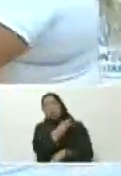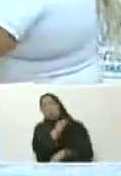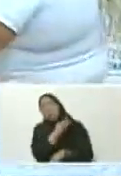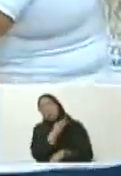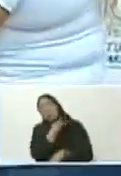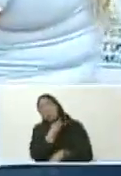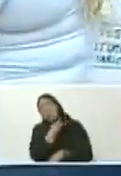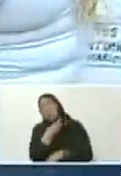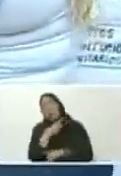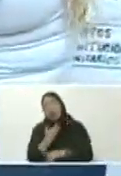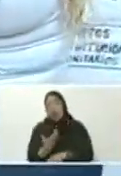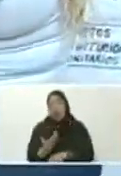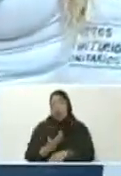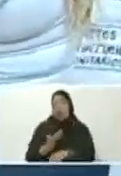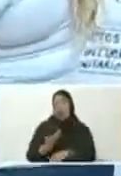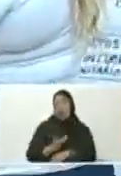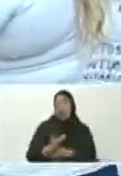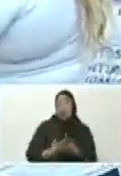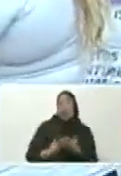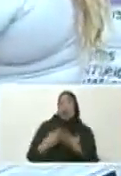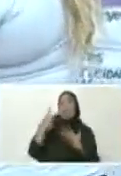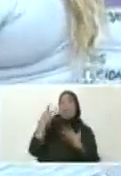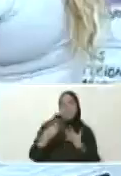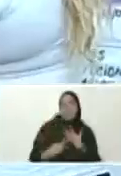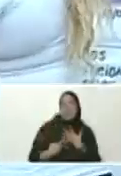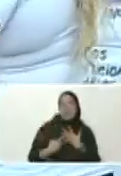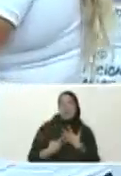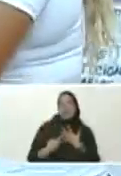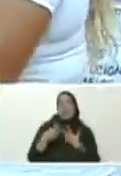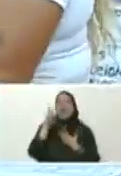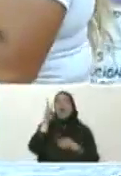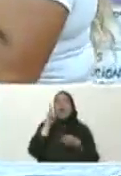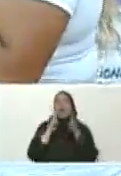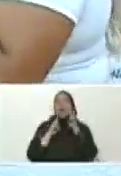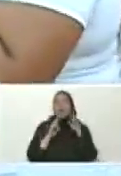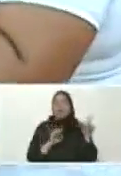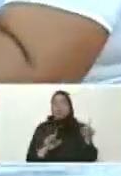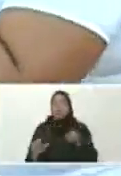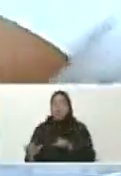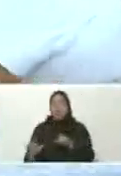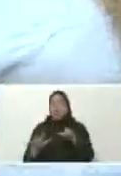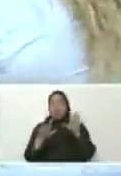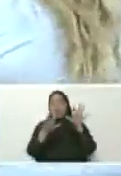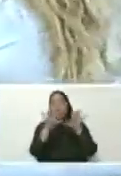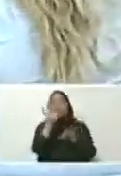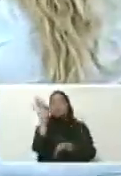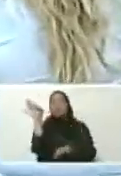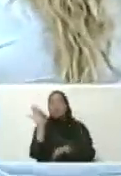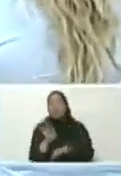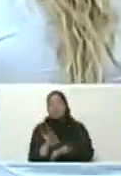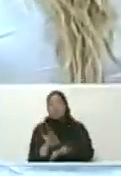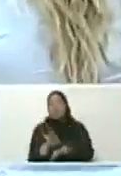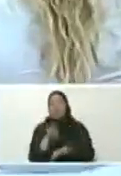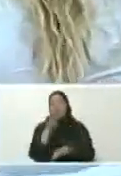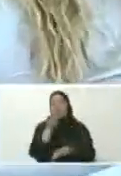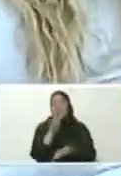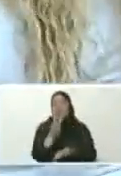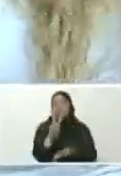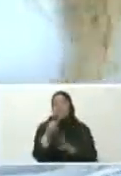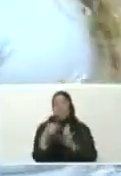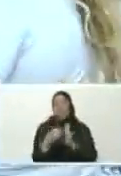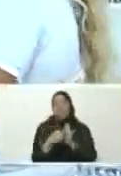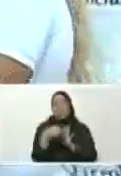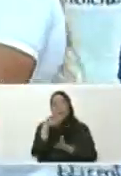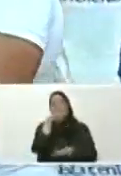Fuenmayor, este proyecto ya se encuentra adelantado, señor presidente, en nuestra comuna con un 80%. Tenemos más de 2.500 metros de